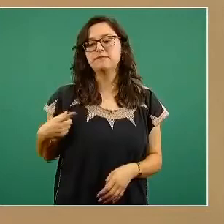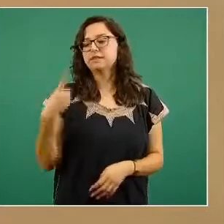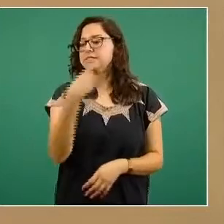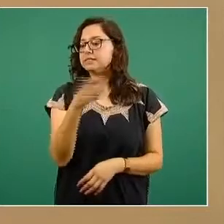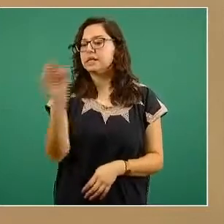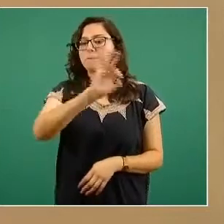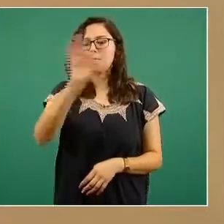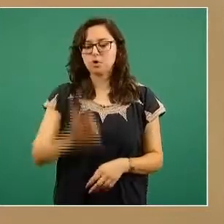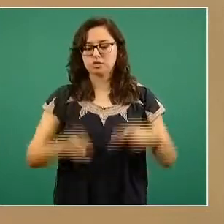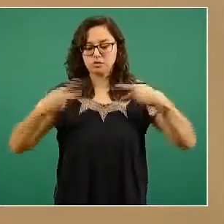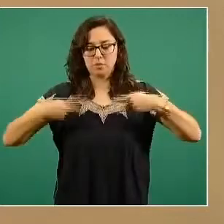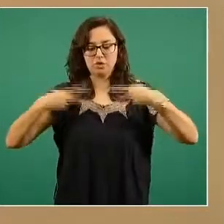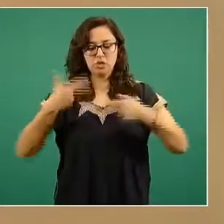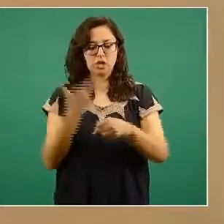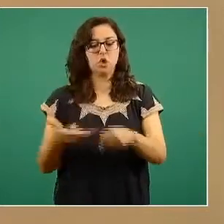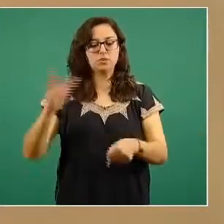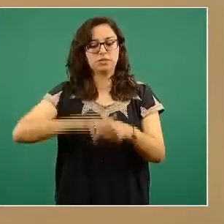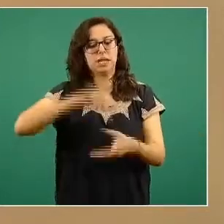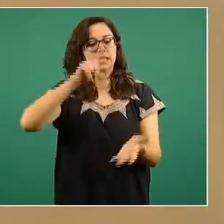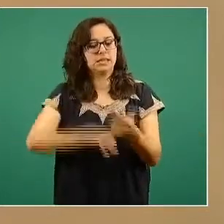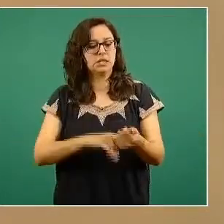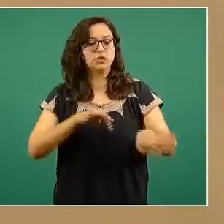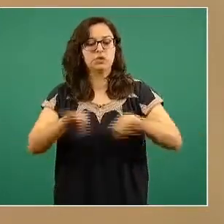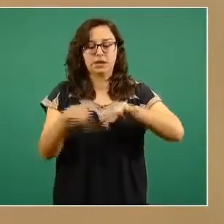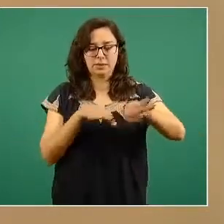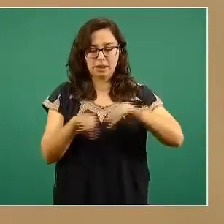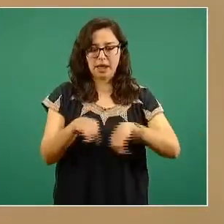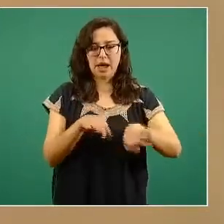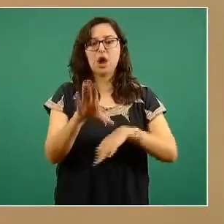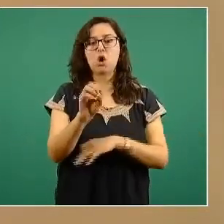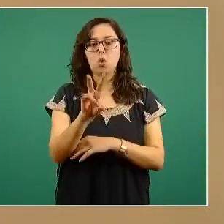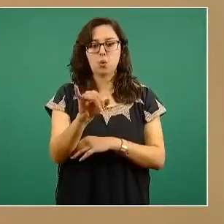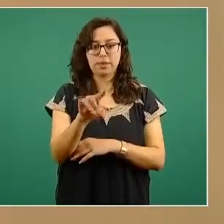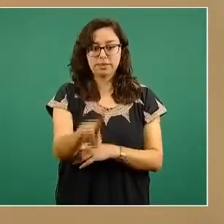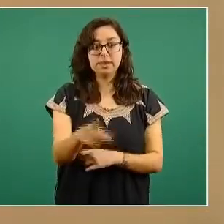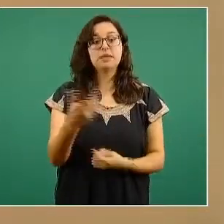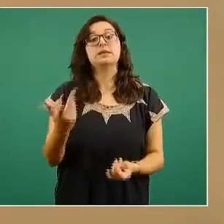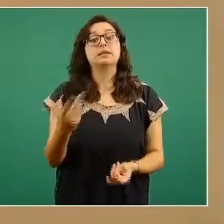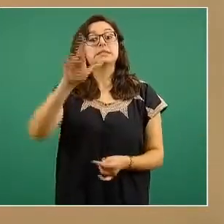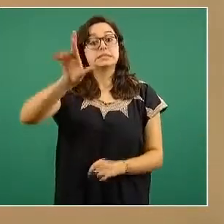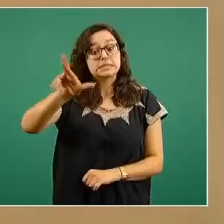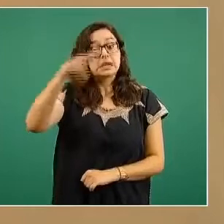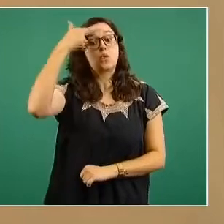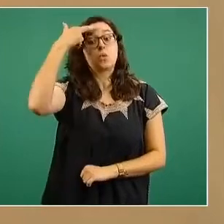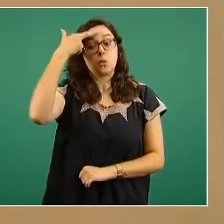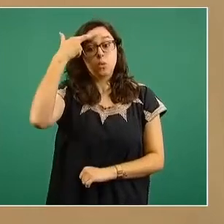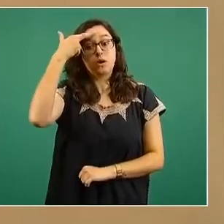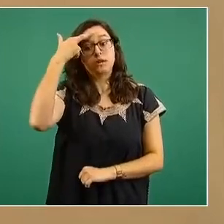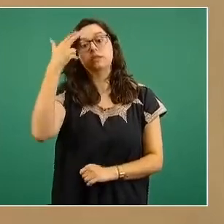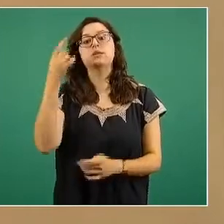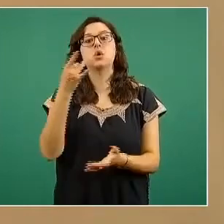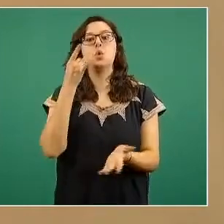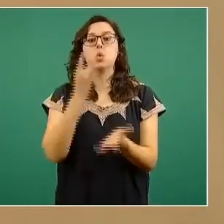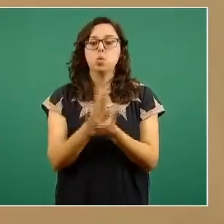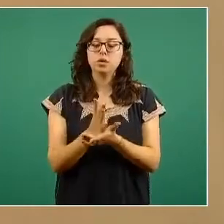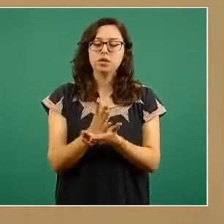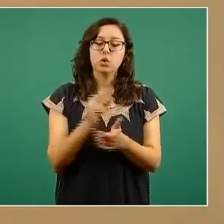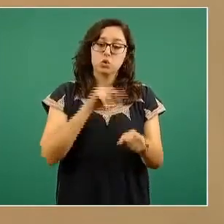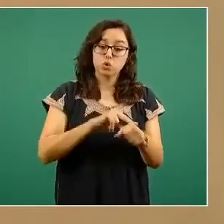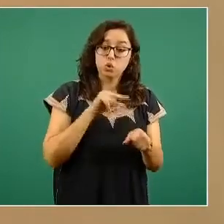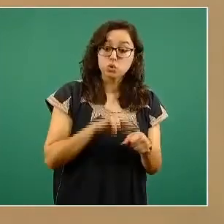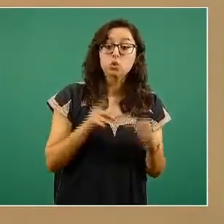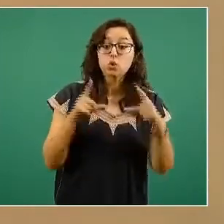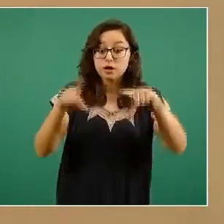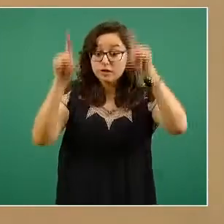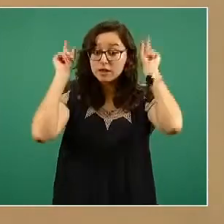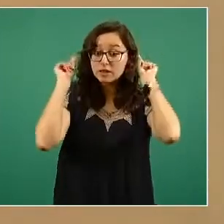a todo el personal de salud que atiende en las unidades COVID. Y recuerden que no solamente el personal clínico,